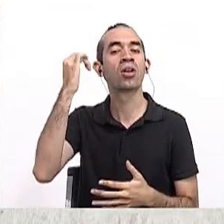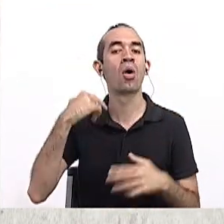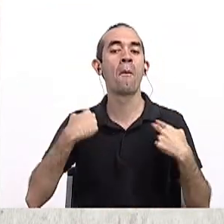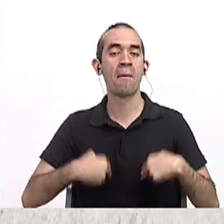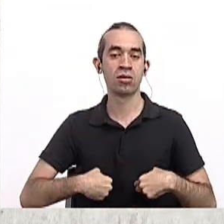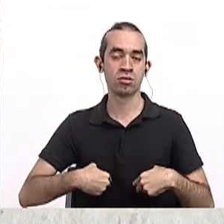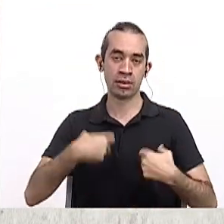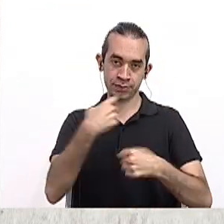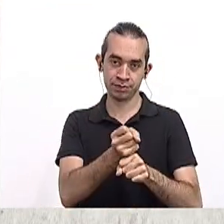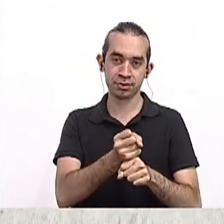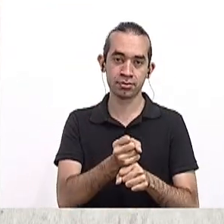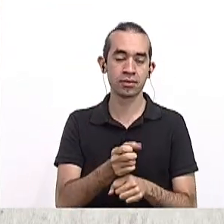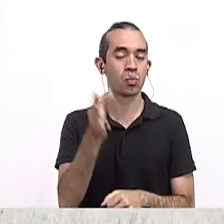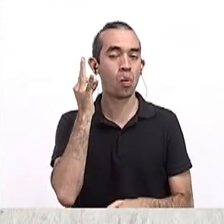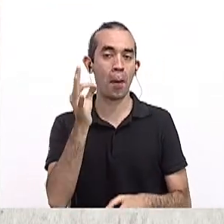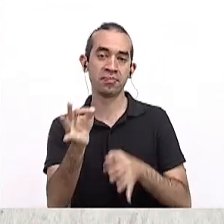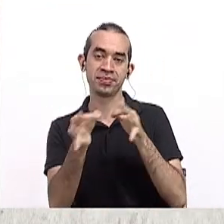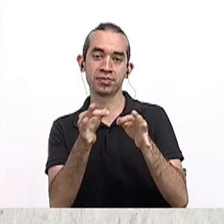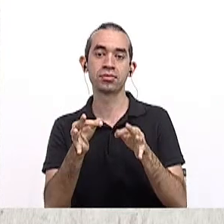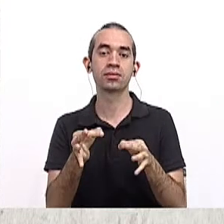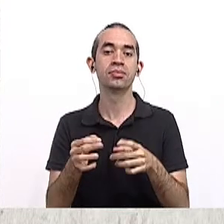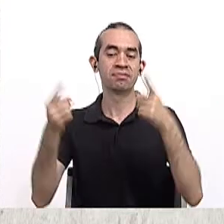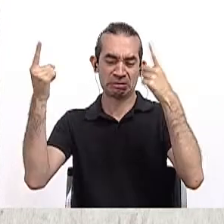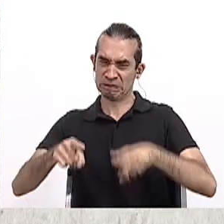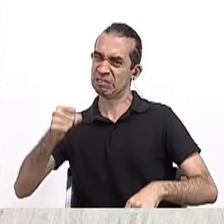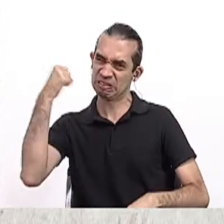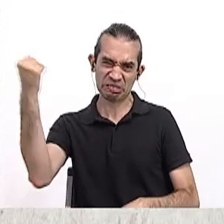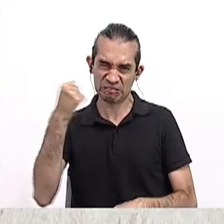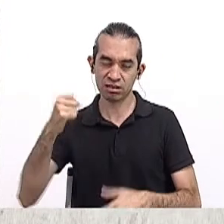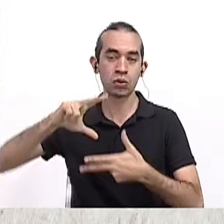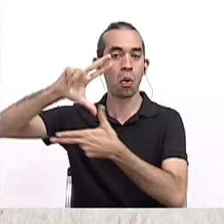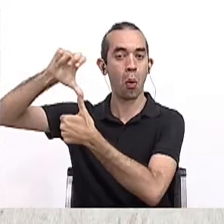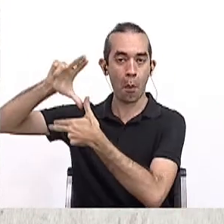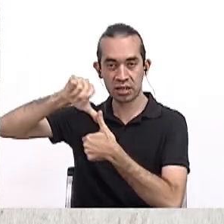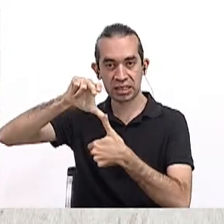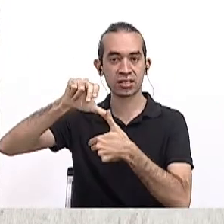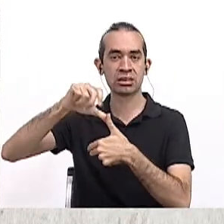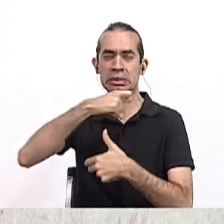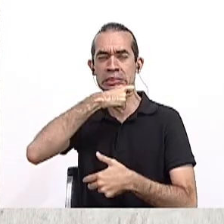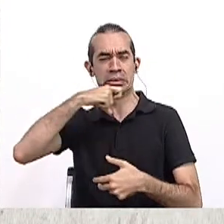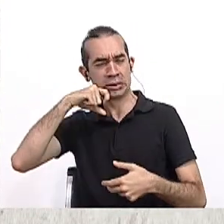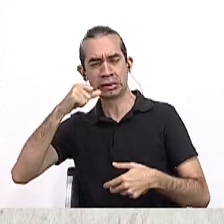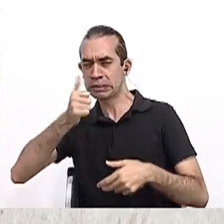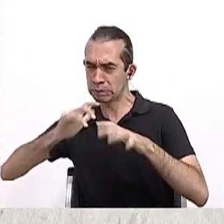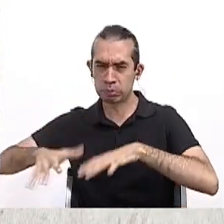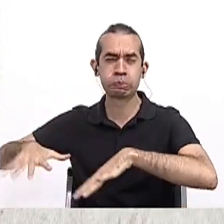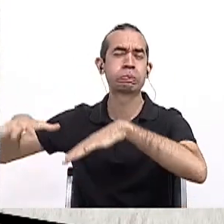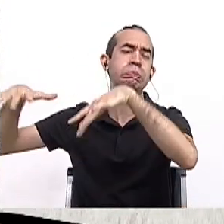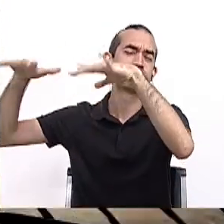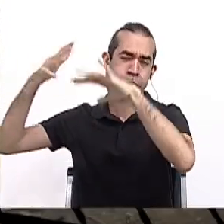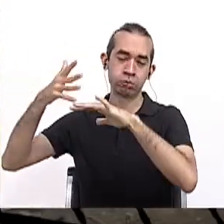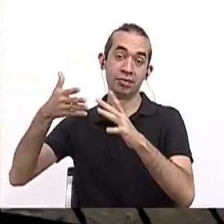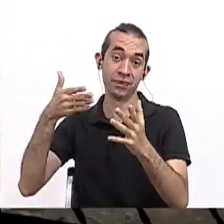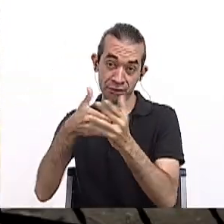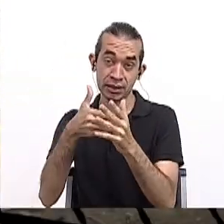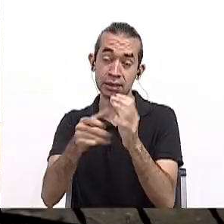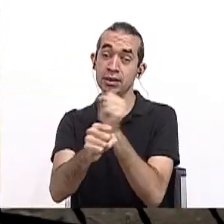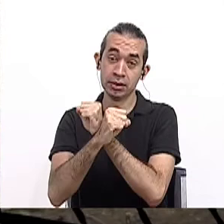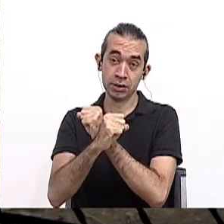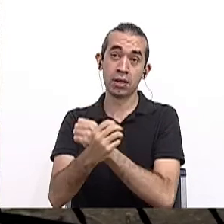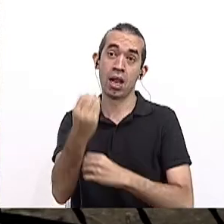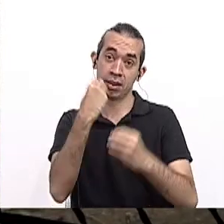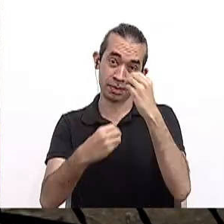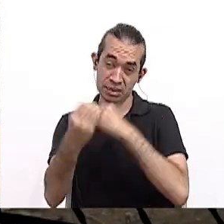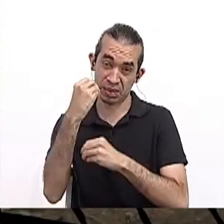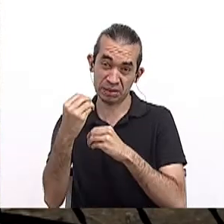Esto incrementa e intensifica fenómenos como huracanes, sequías e inundaciones que afectan la seguridad